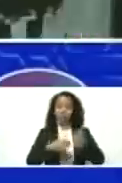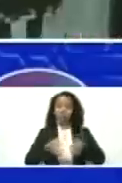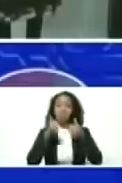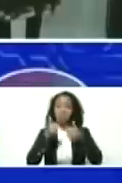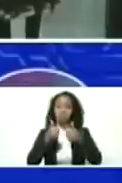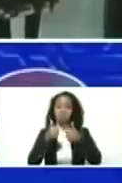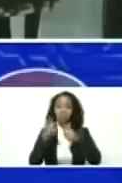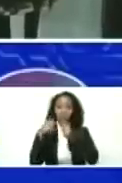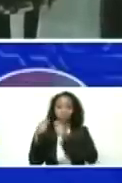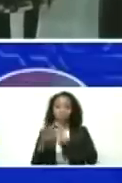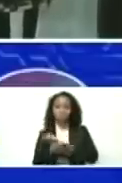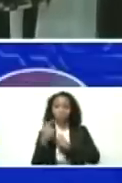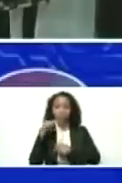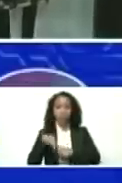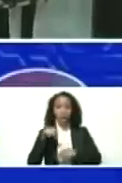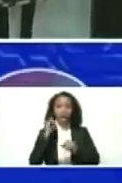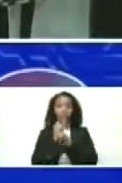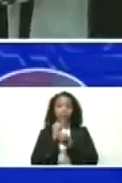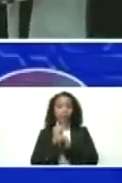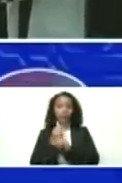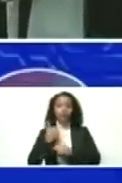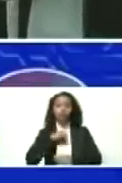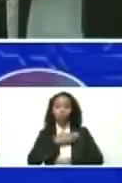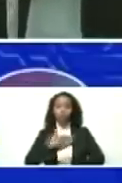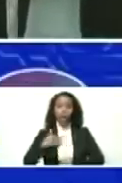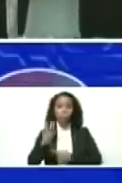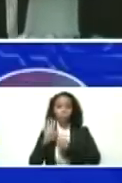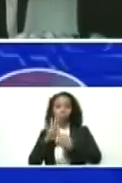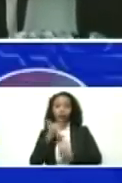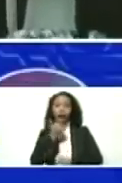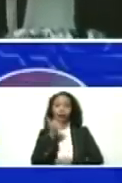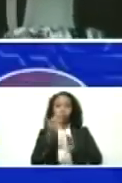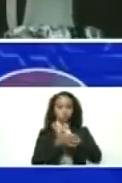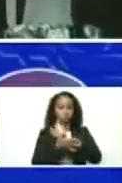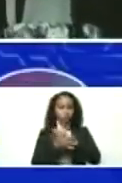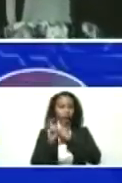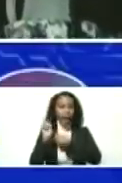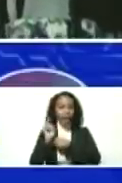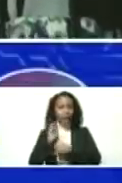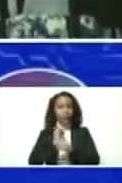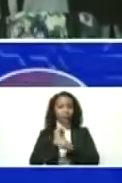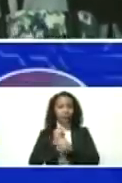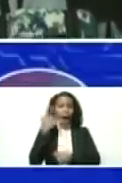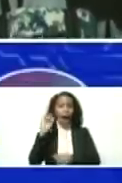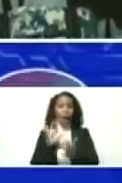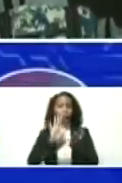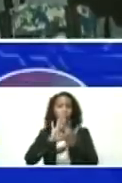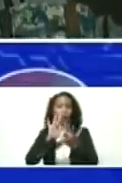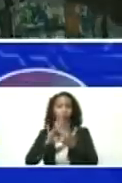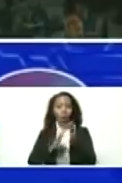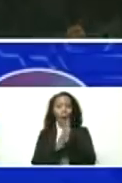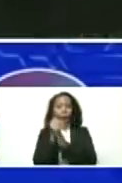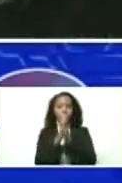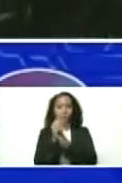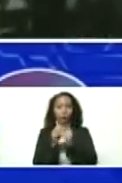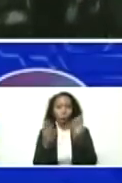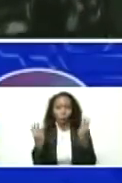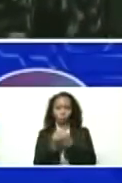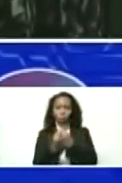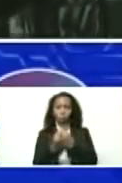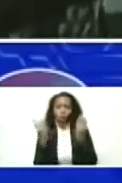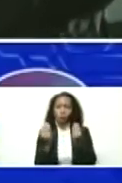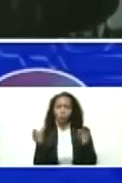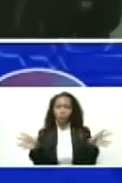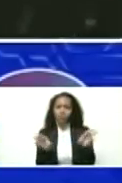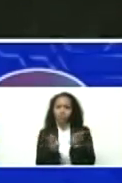presidente, queremos resaltar algo. Allí, en esta página, tenemos el enlace con Emprender Juntos. Y usted hablaba de simplificar también